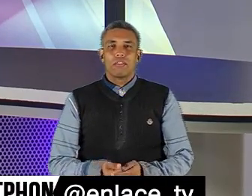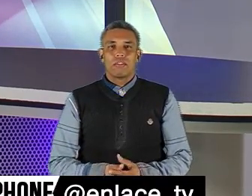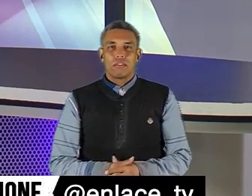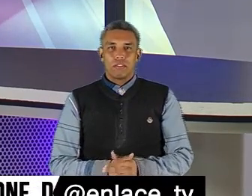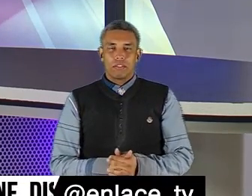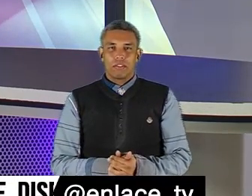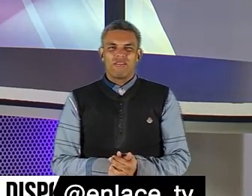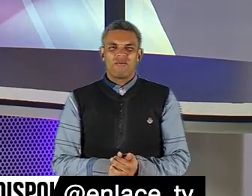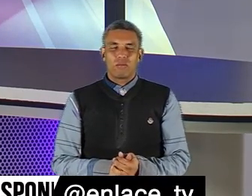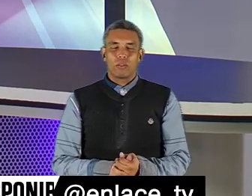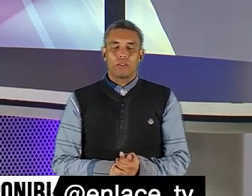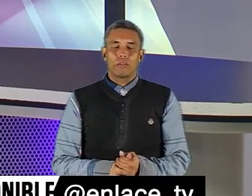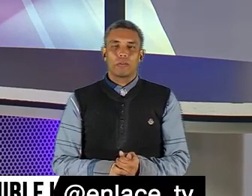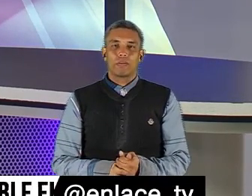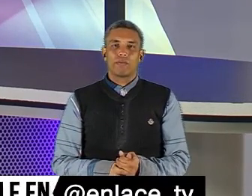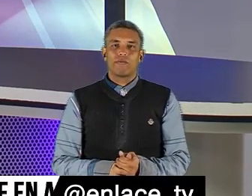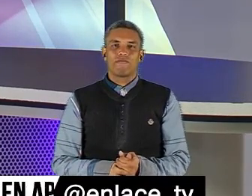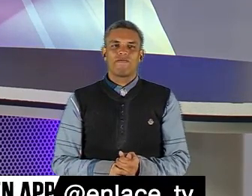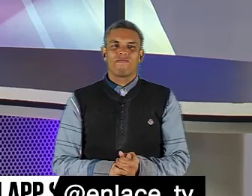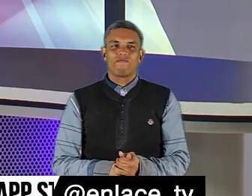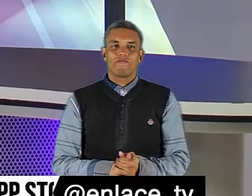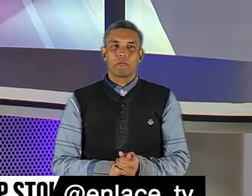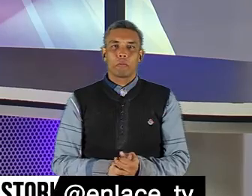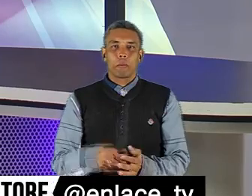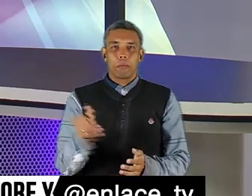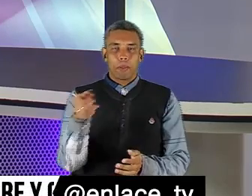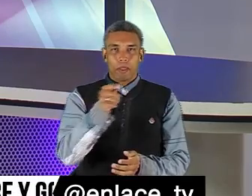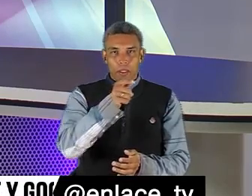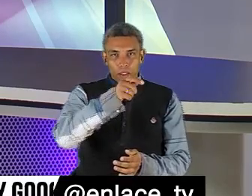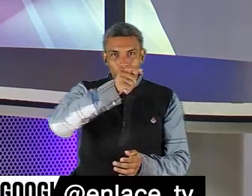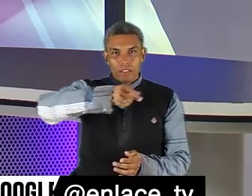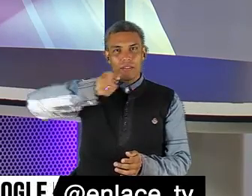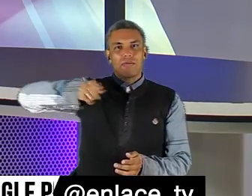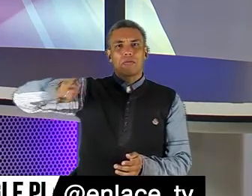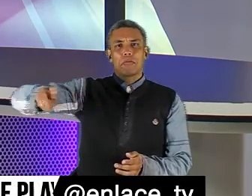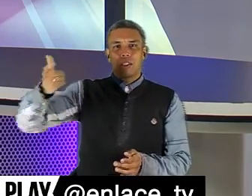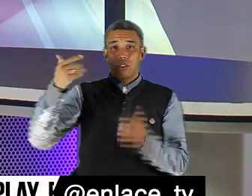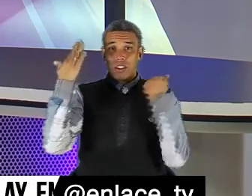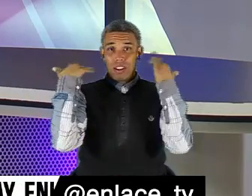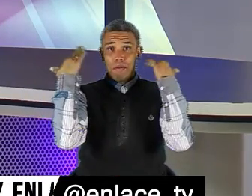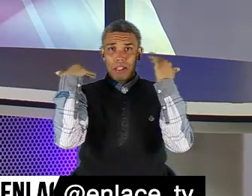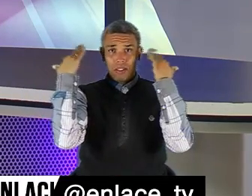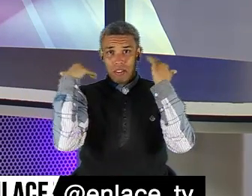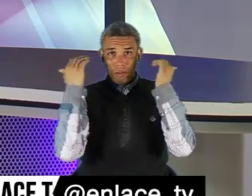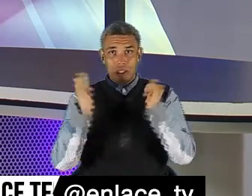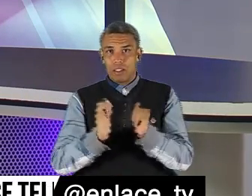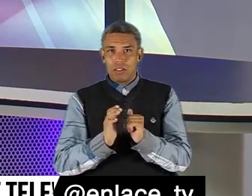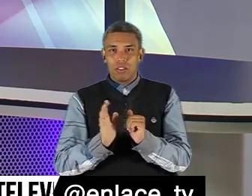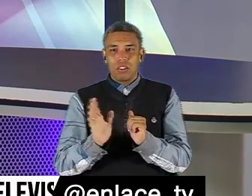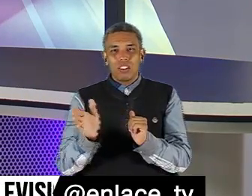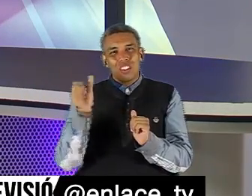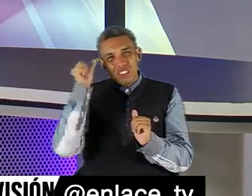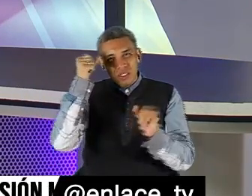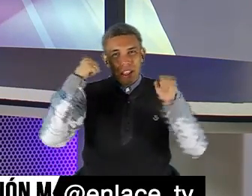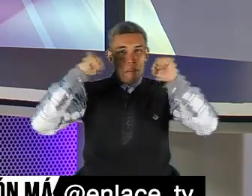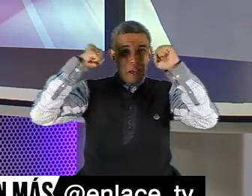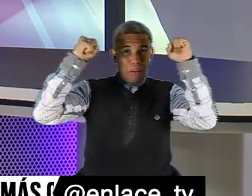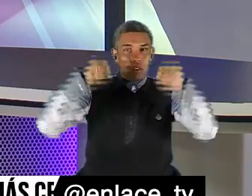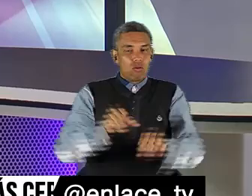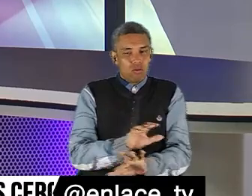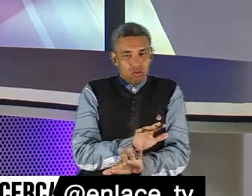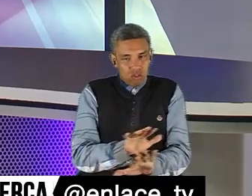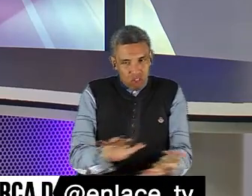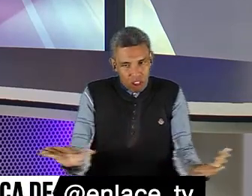este martes ante el incumplimiento del gobierno de Santander para su traslado. No hubo ni transporte ni logística por parte del